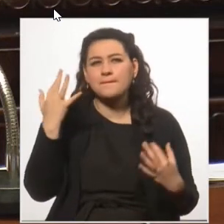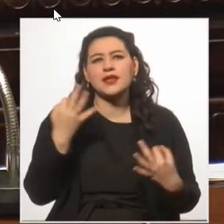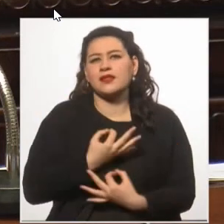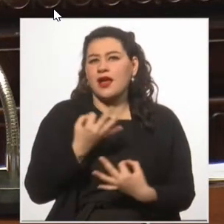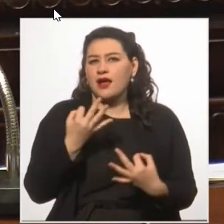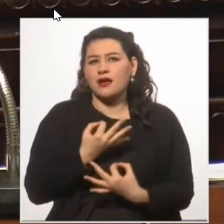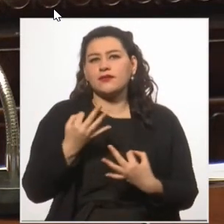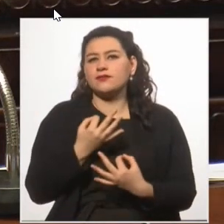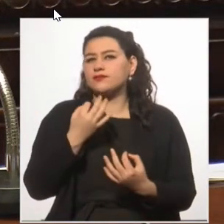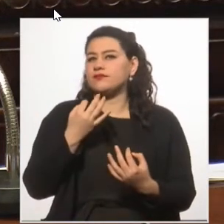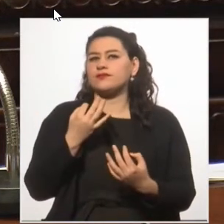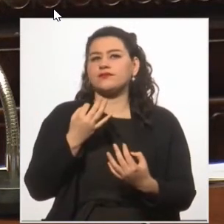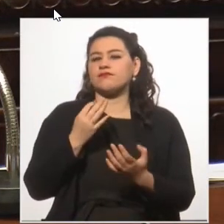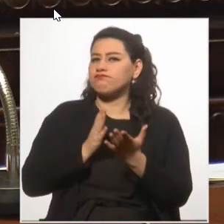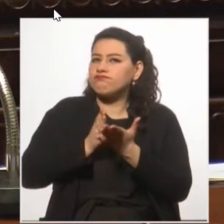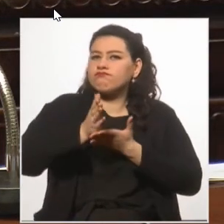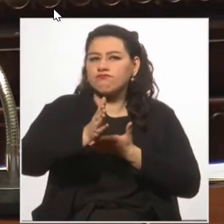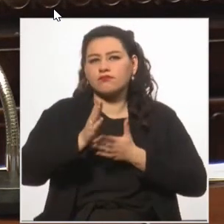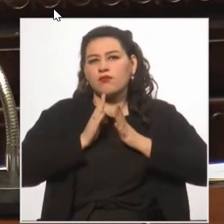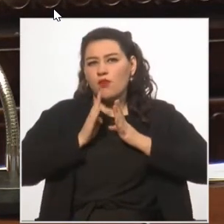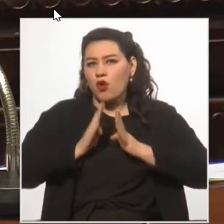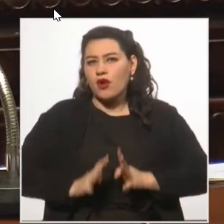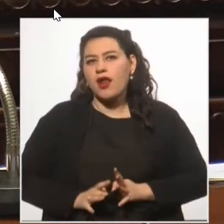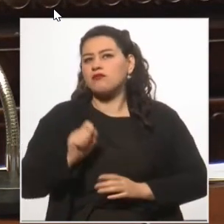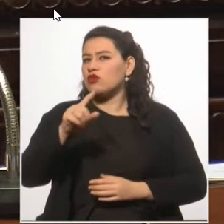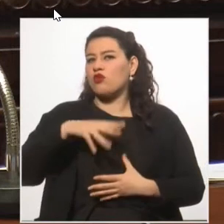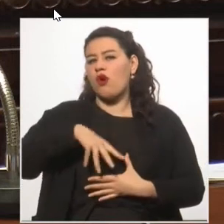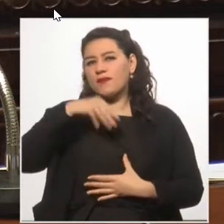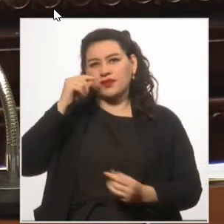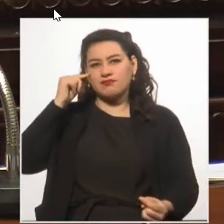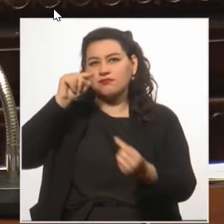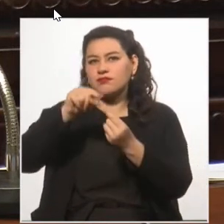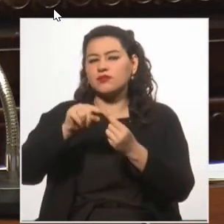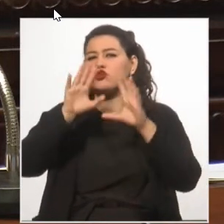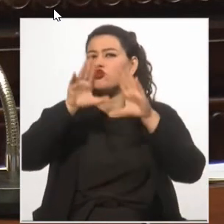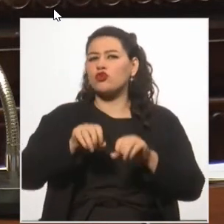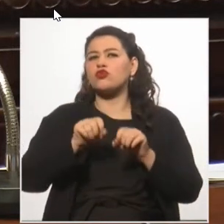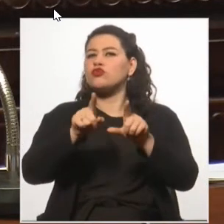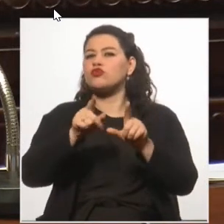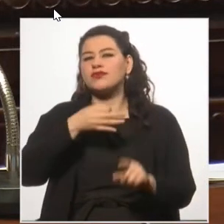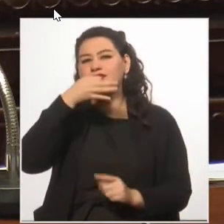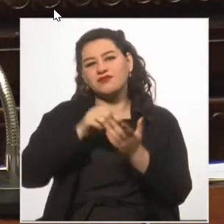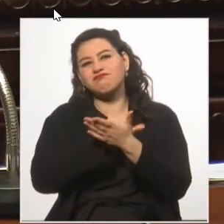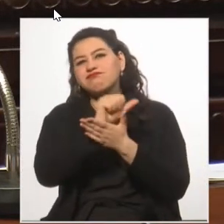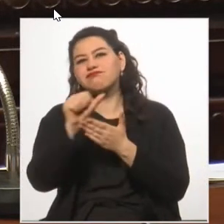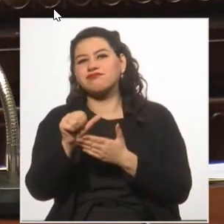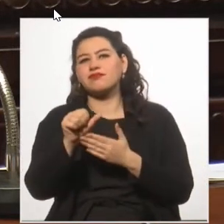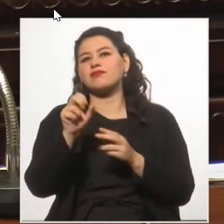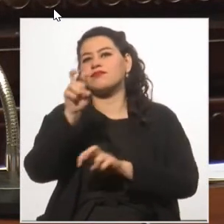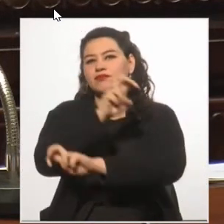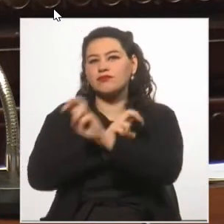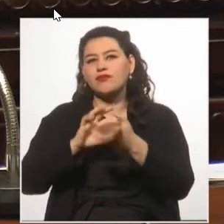extraordinariamente la orientación moral de vuestro espíritu. Todo su discurso está dedicado a trazar